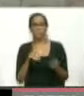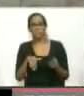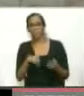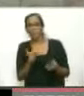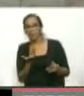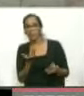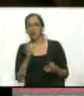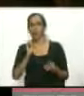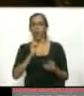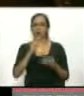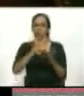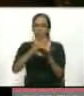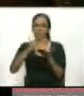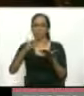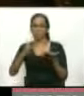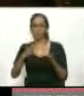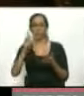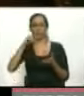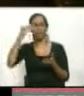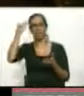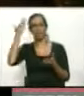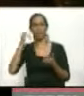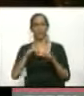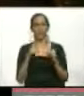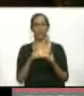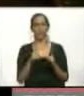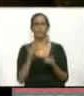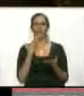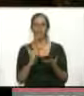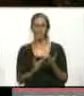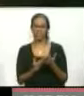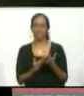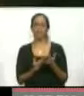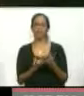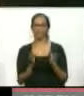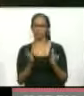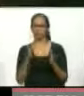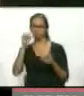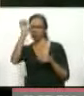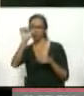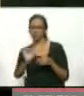fue fraccionarse nunca lo sabremos pero permitámonos conjeturar